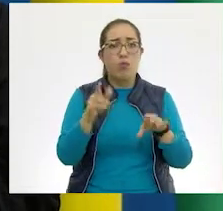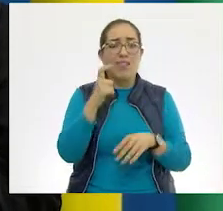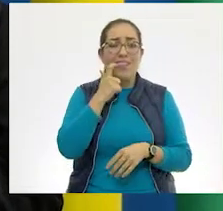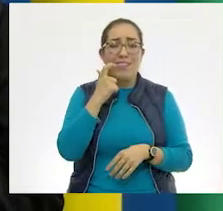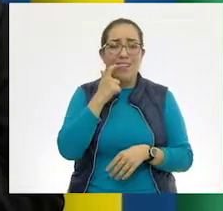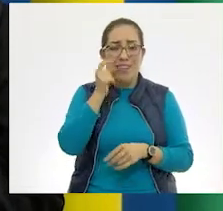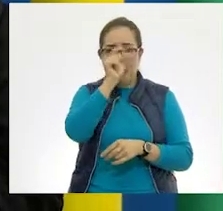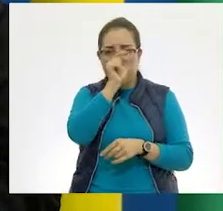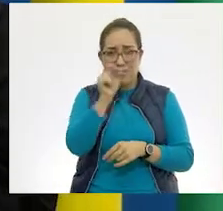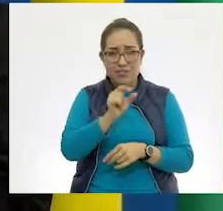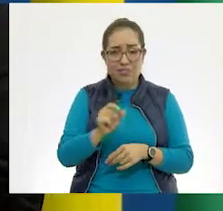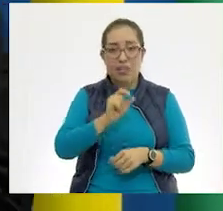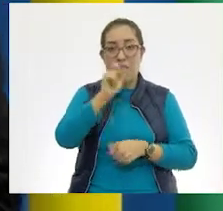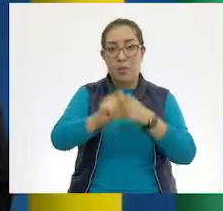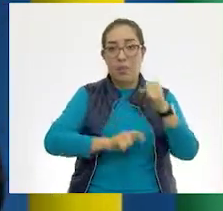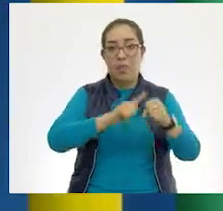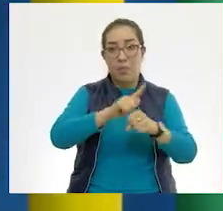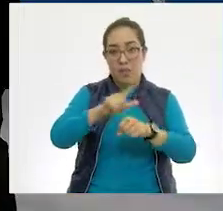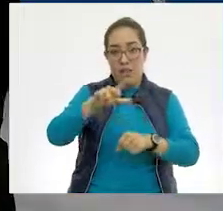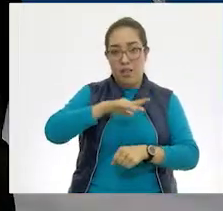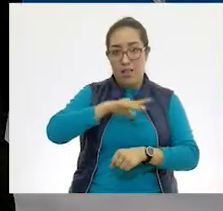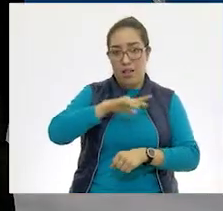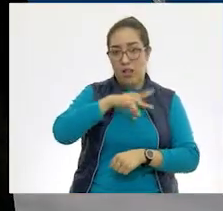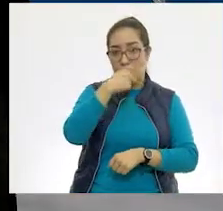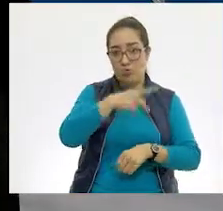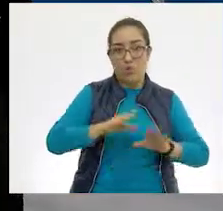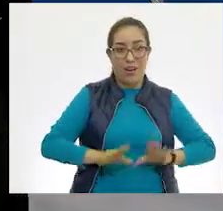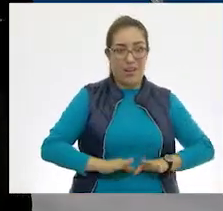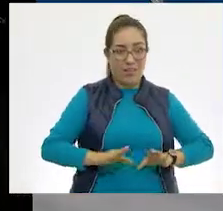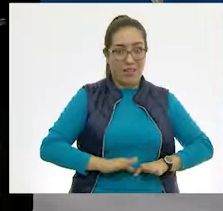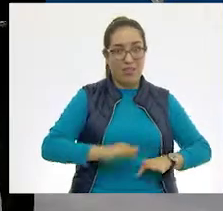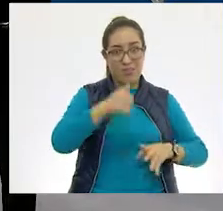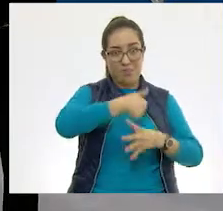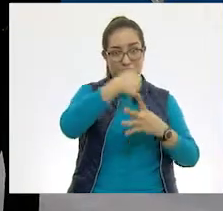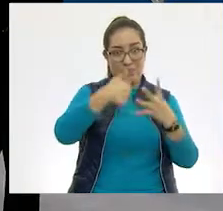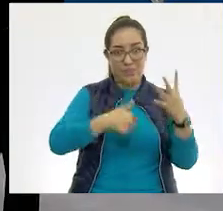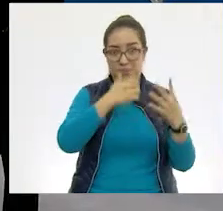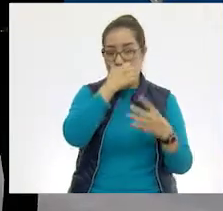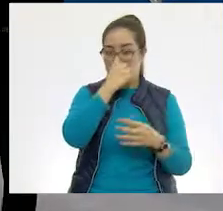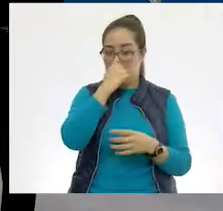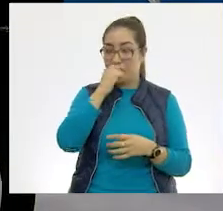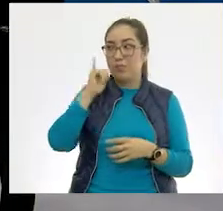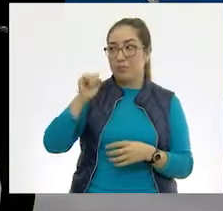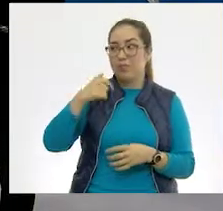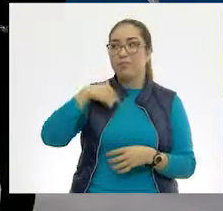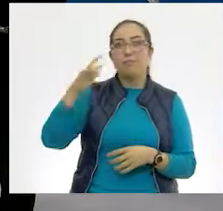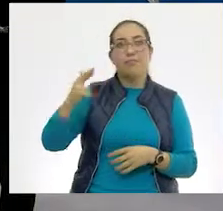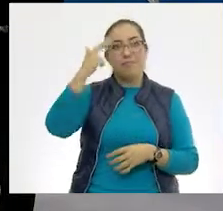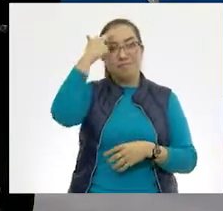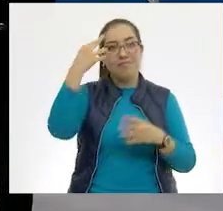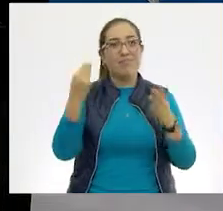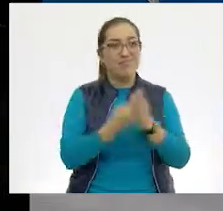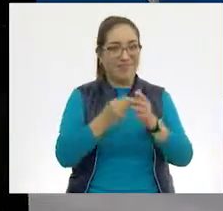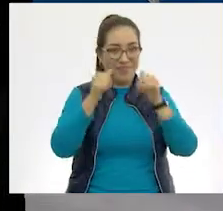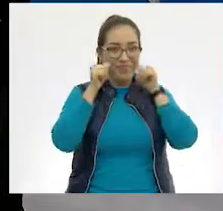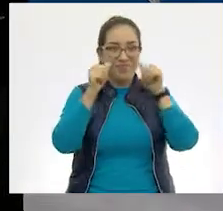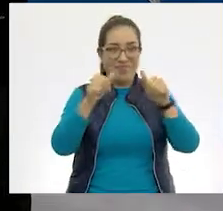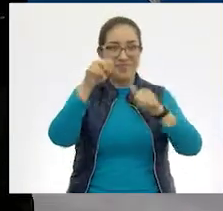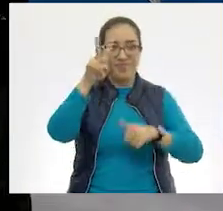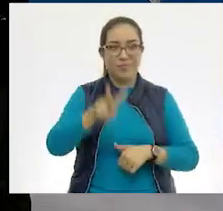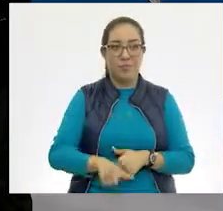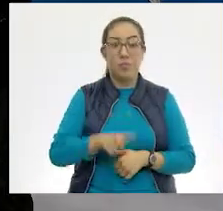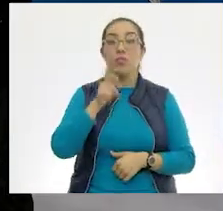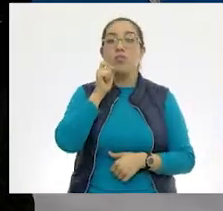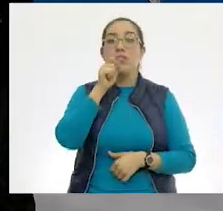su clasificación. ¿Te acuerdas? Sí, claro que sí, maestro. Bueno, en esa clase yo puse mucha atención, ¿eh? Sí, bueno.